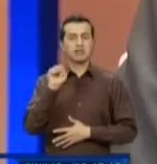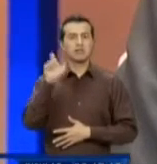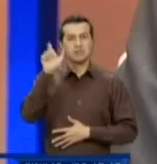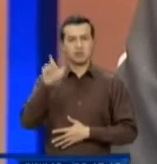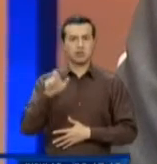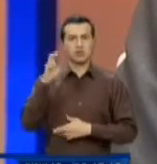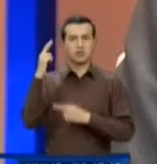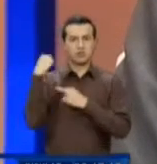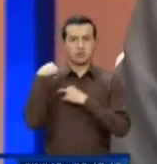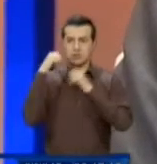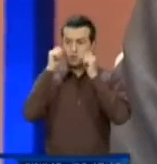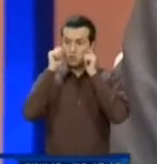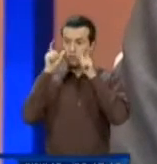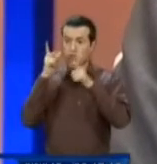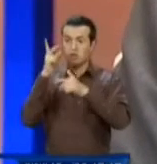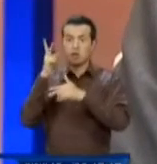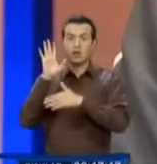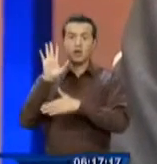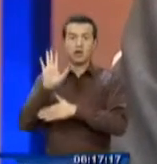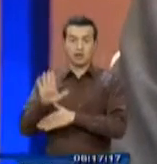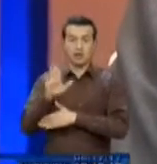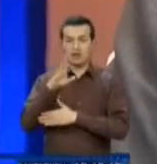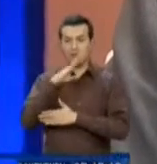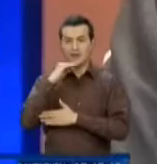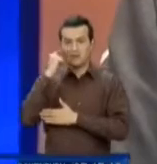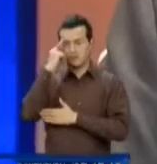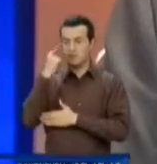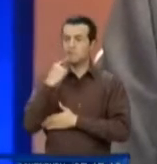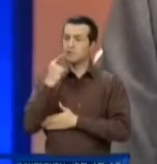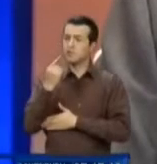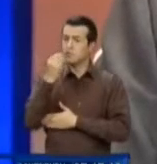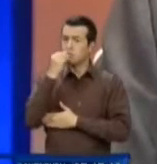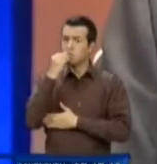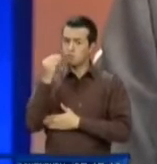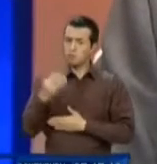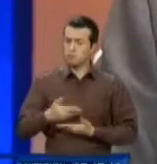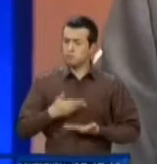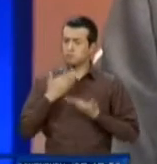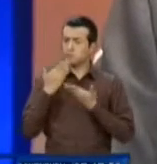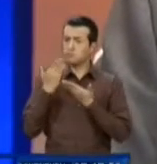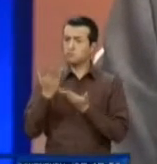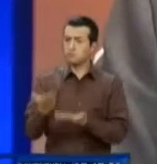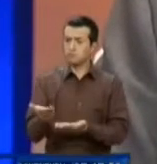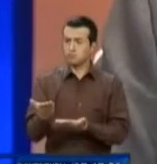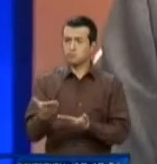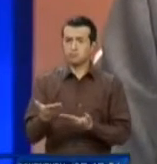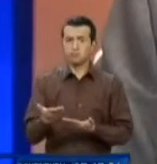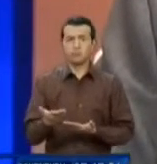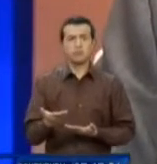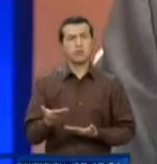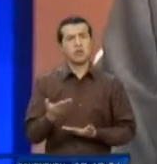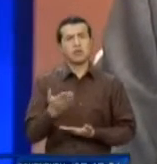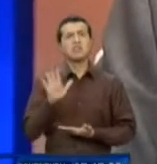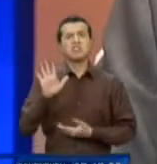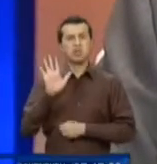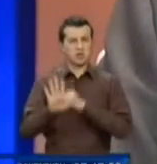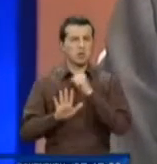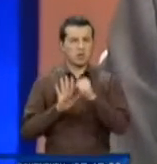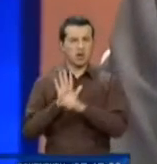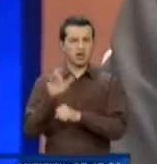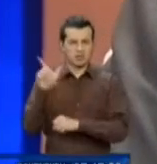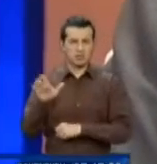Correa, ella me contó que cuando le servía la comida, él, bueno, tenía 5 años,